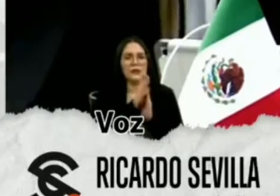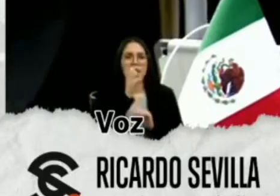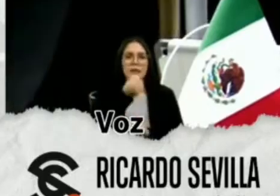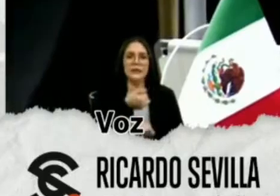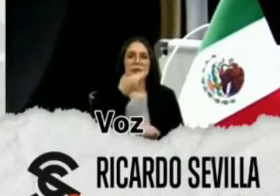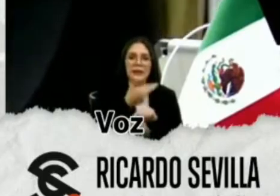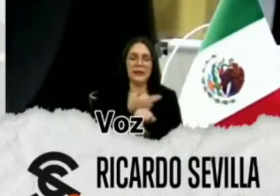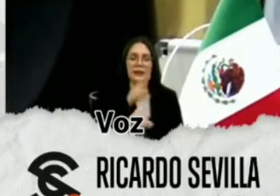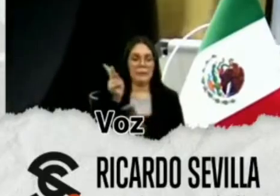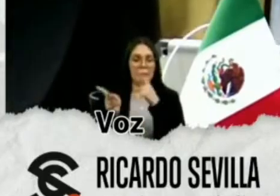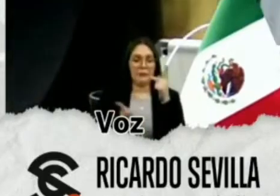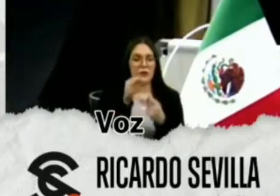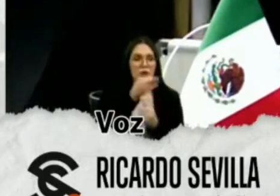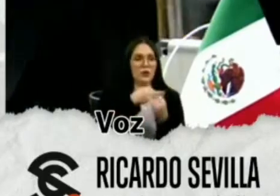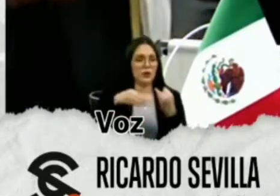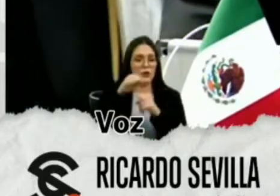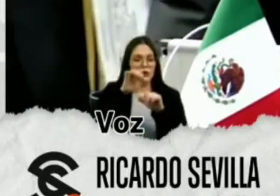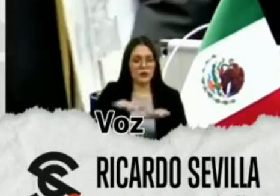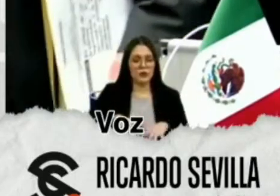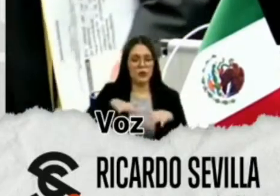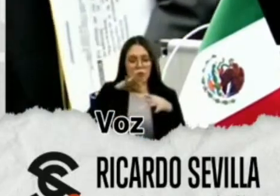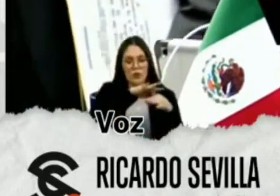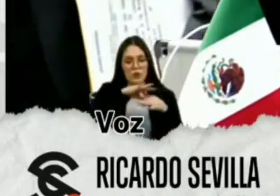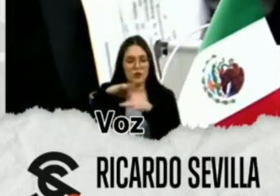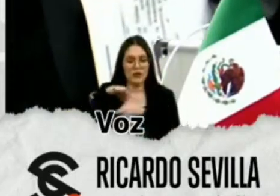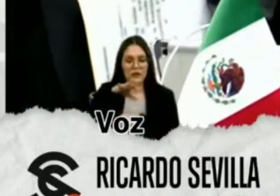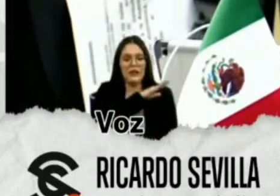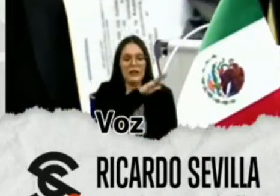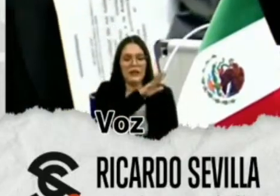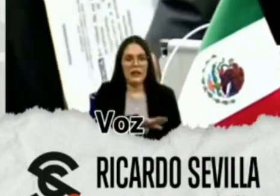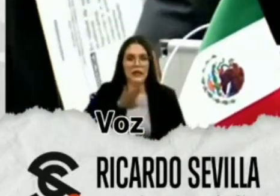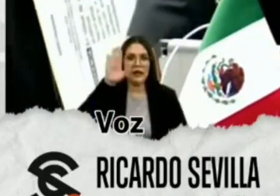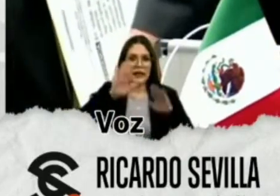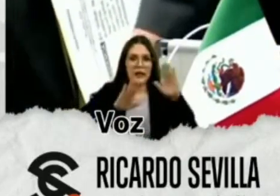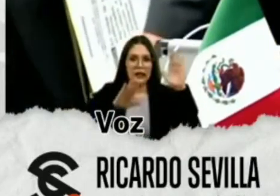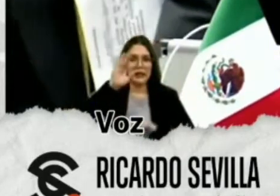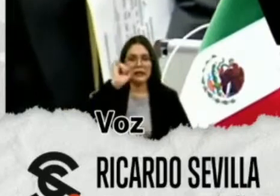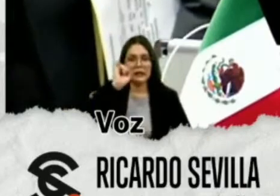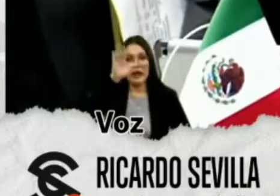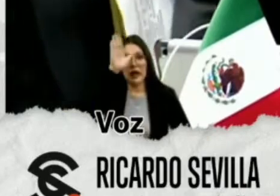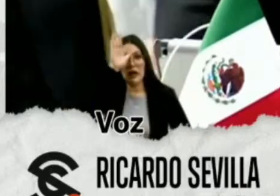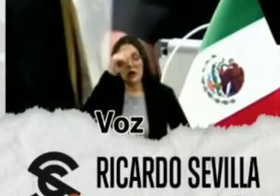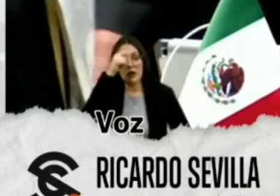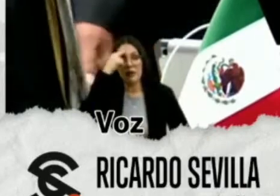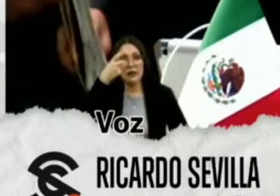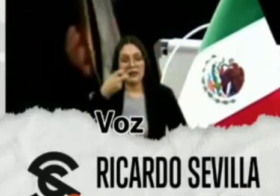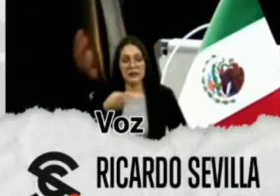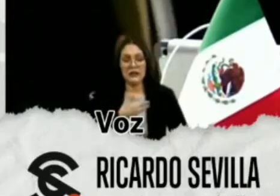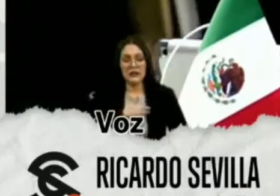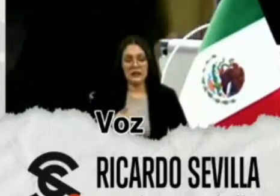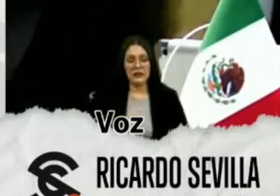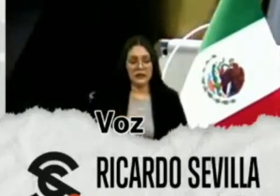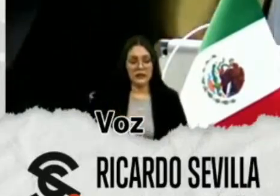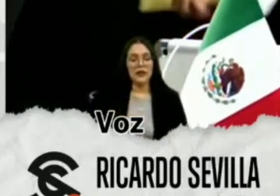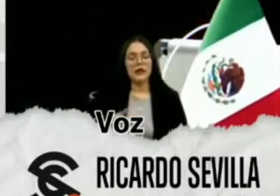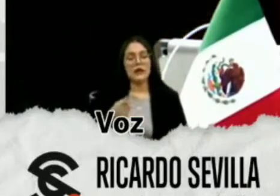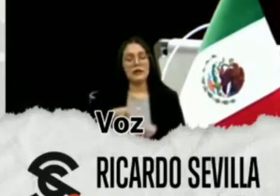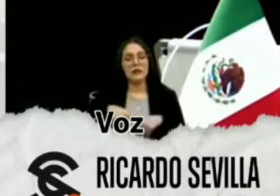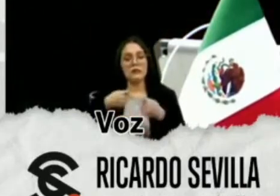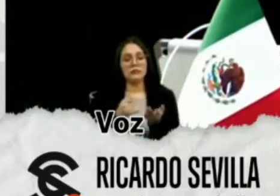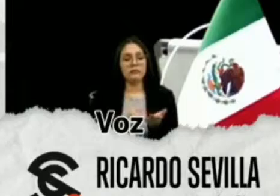interesa la reforma al Poder Judicial, que para nada es lo que él apunta a una locura, sino todo lo contrario. Va